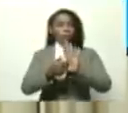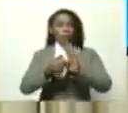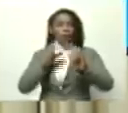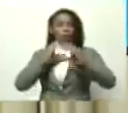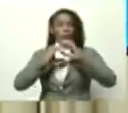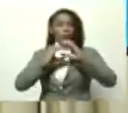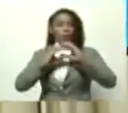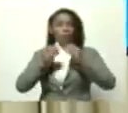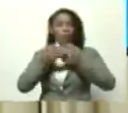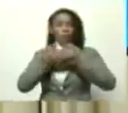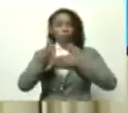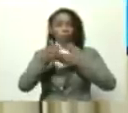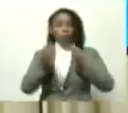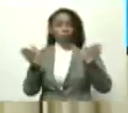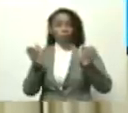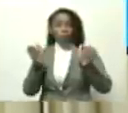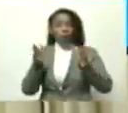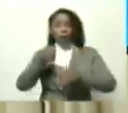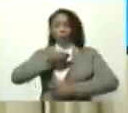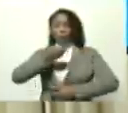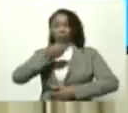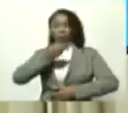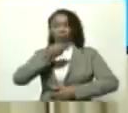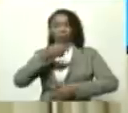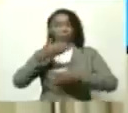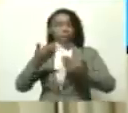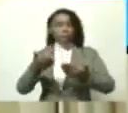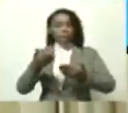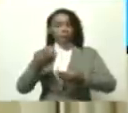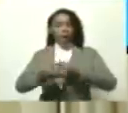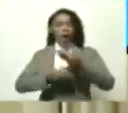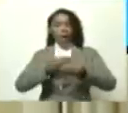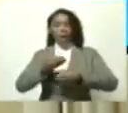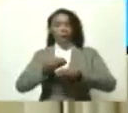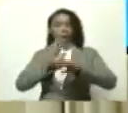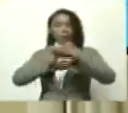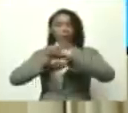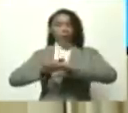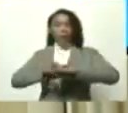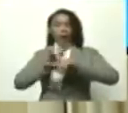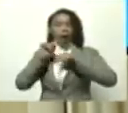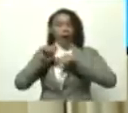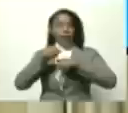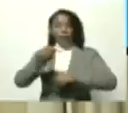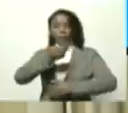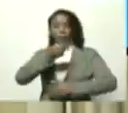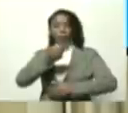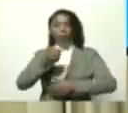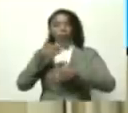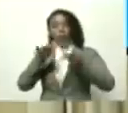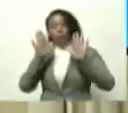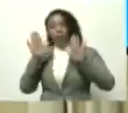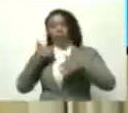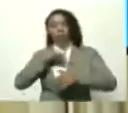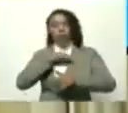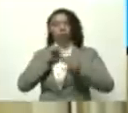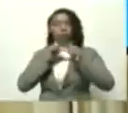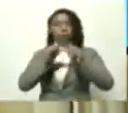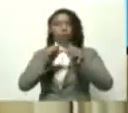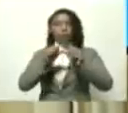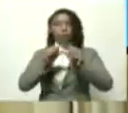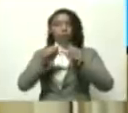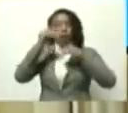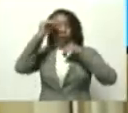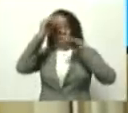comunicadas ampliamente a los periodistas que han sido convocados a esta rueda de prensa. Por supuesto, nosotros nos mantendremos